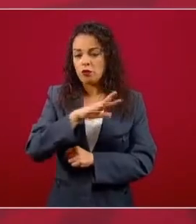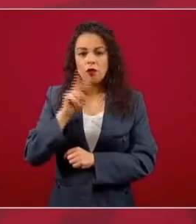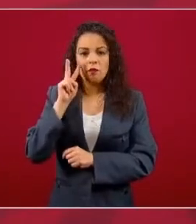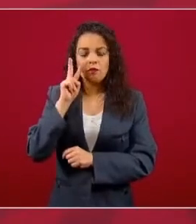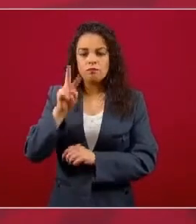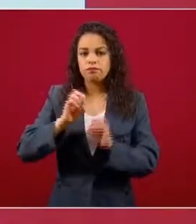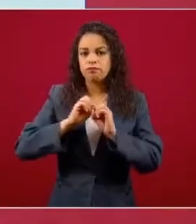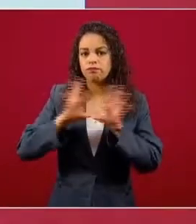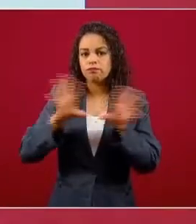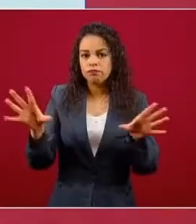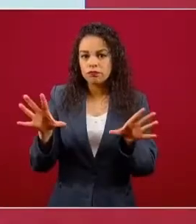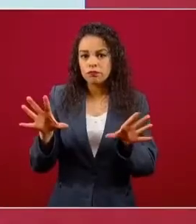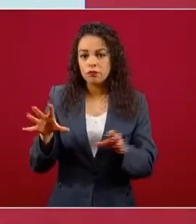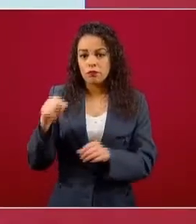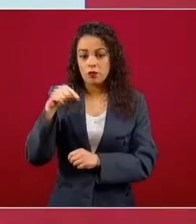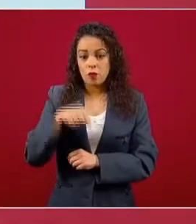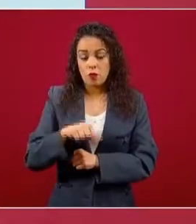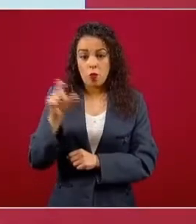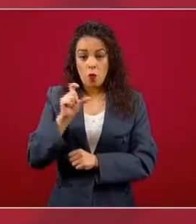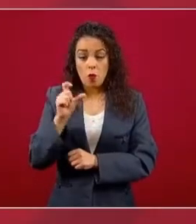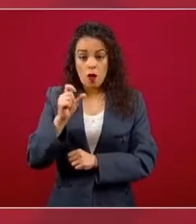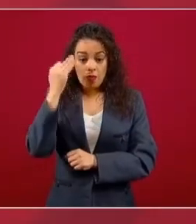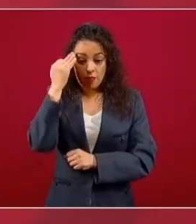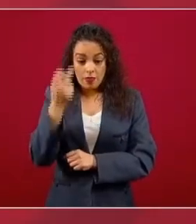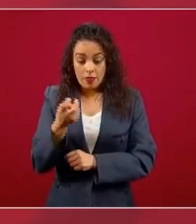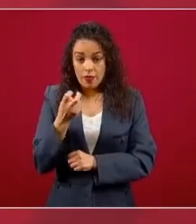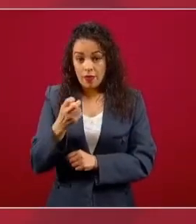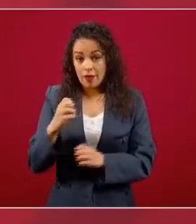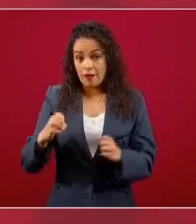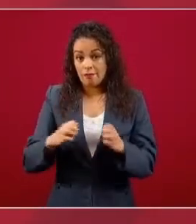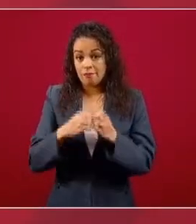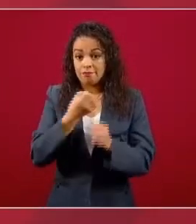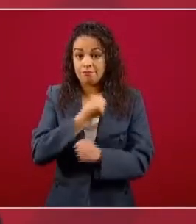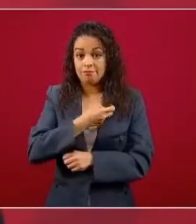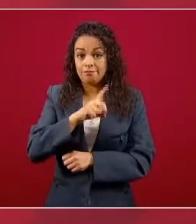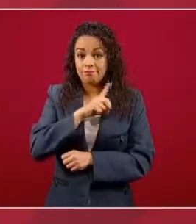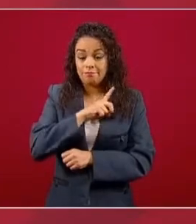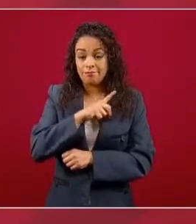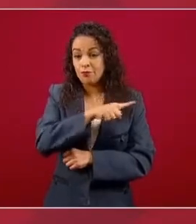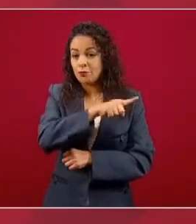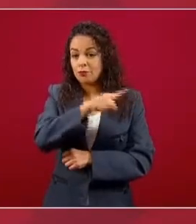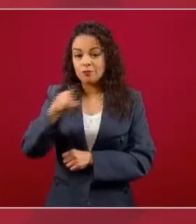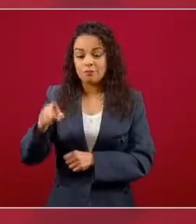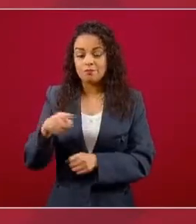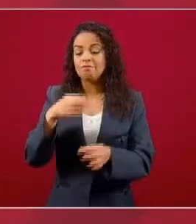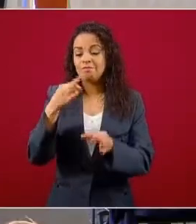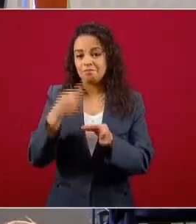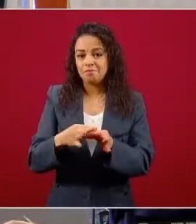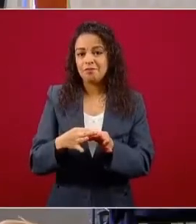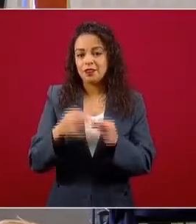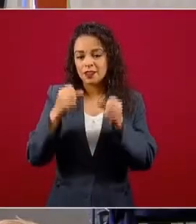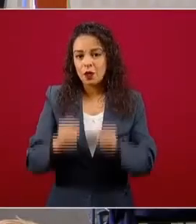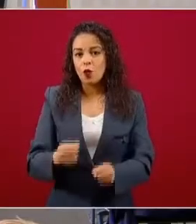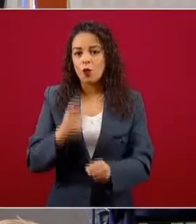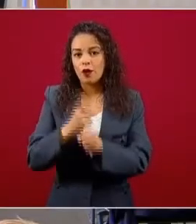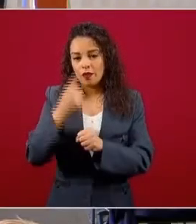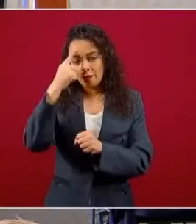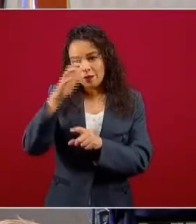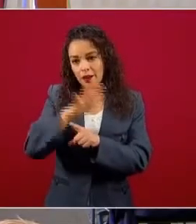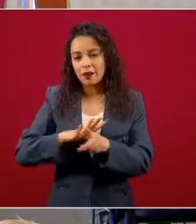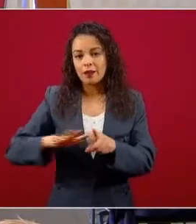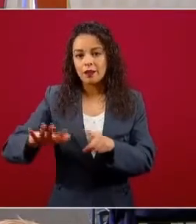incertidumbre ustedes son certezas muchas gracias